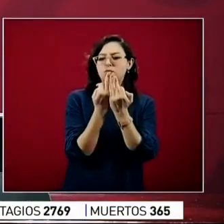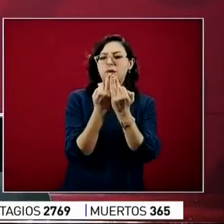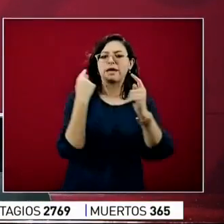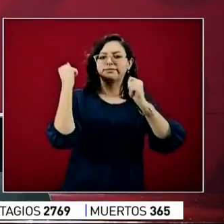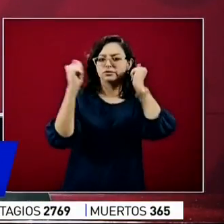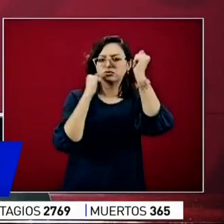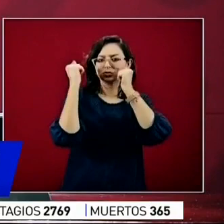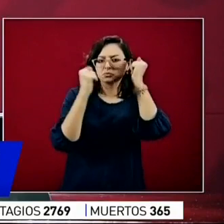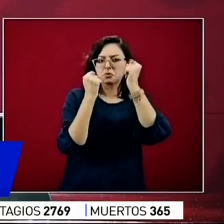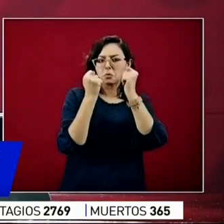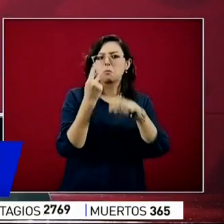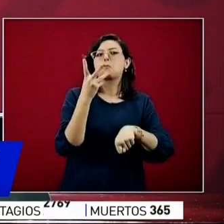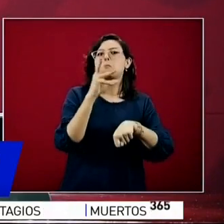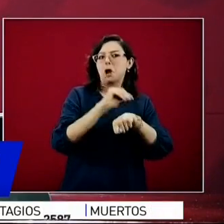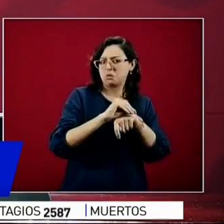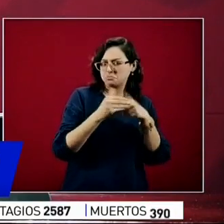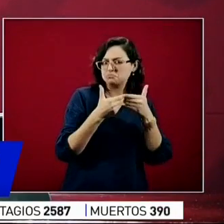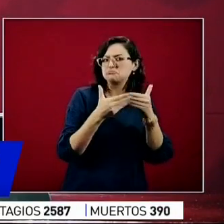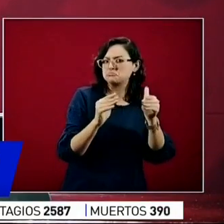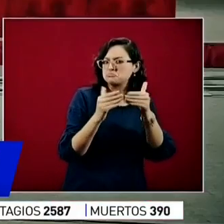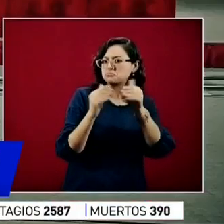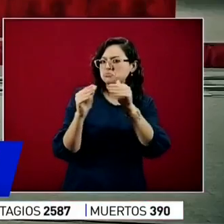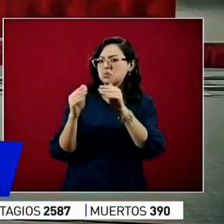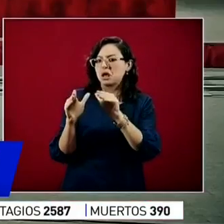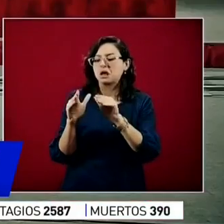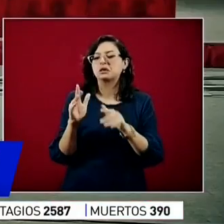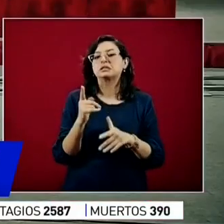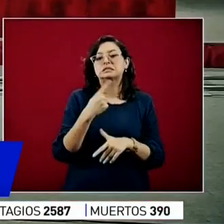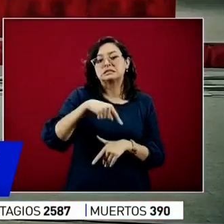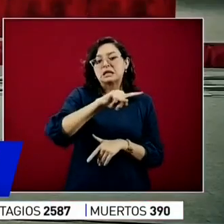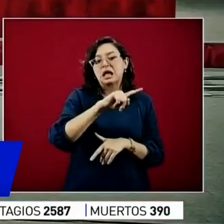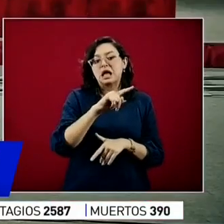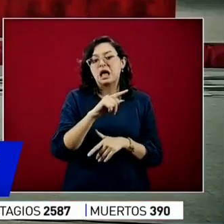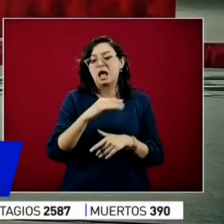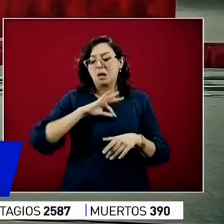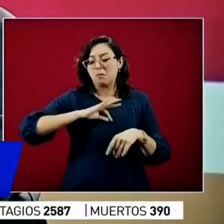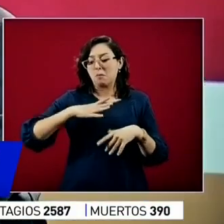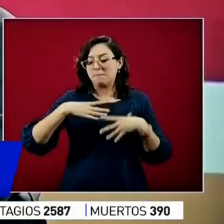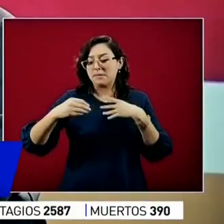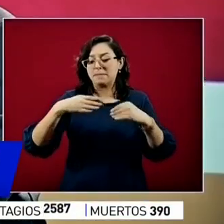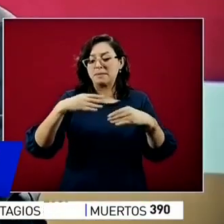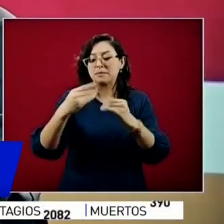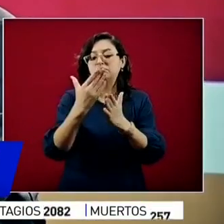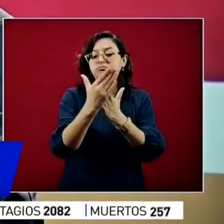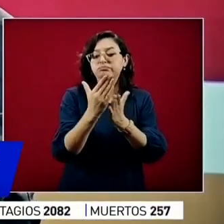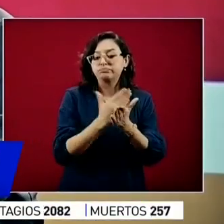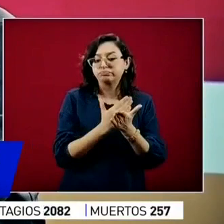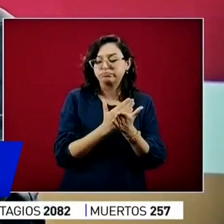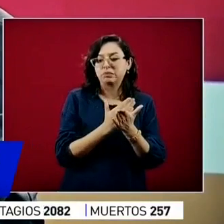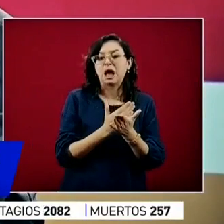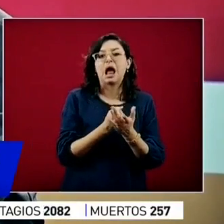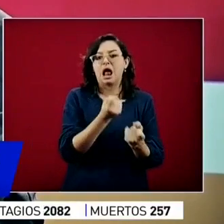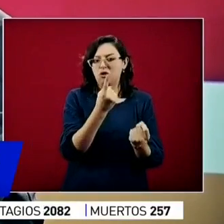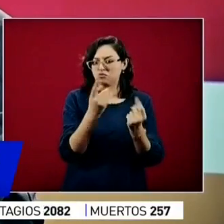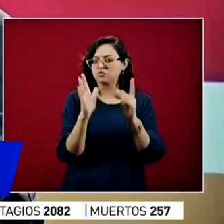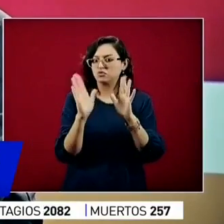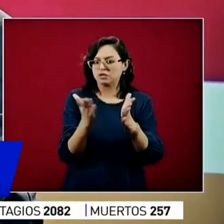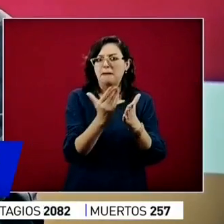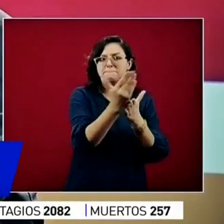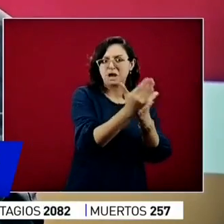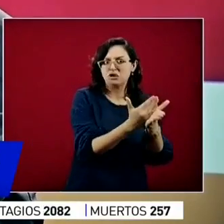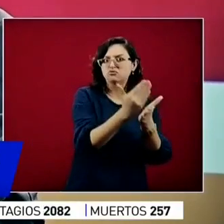considerar para que en aquellos estados que se están aproximando a reducir su riesgo epidémico, varios de ellos ya lo están